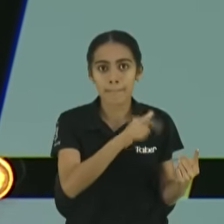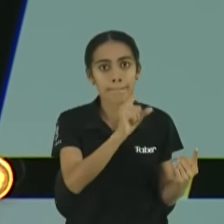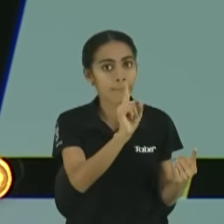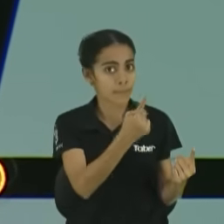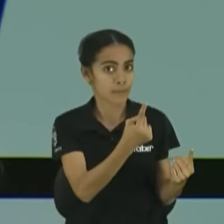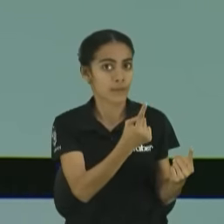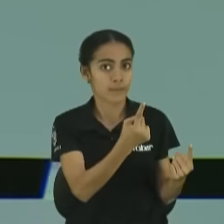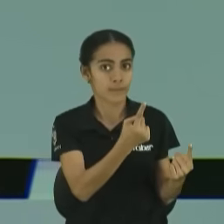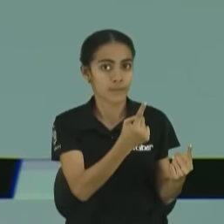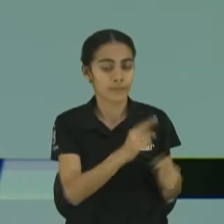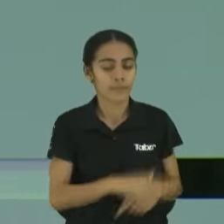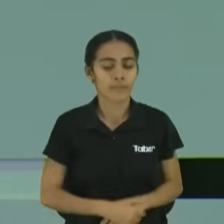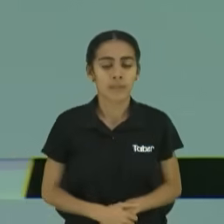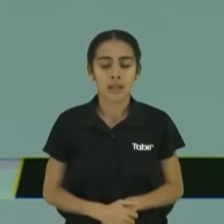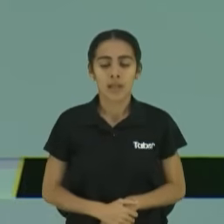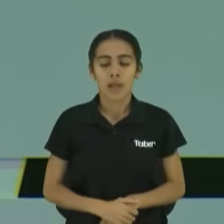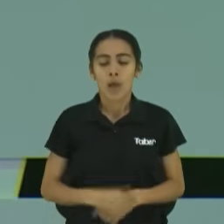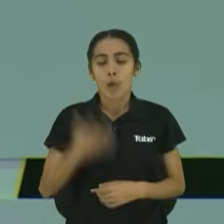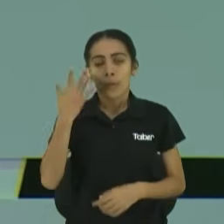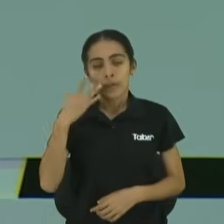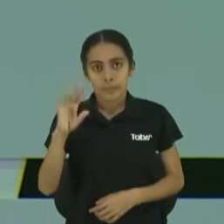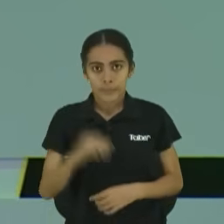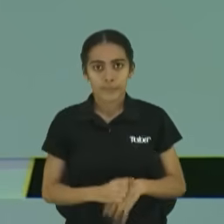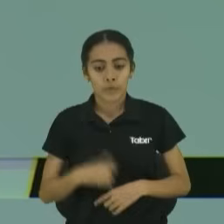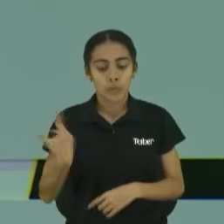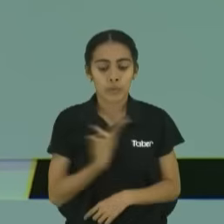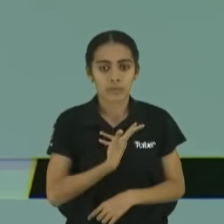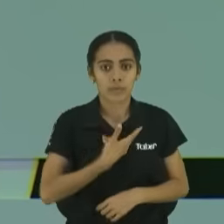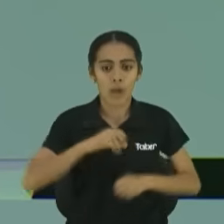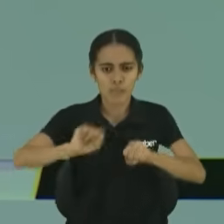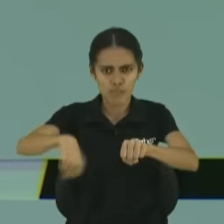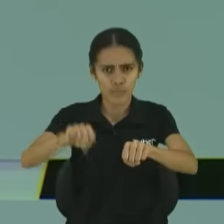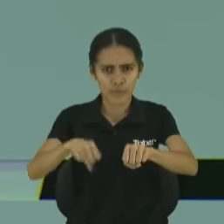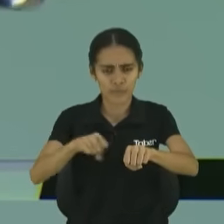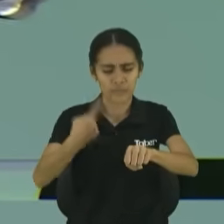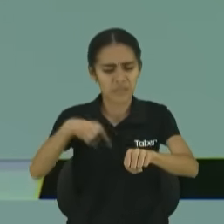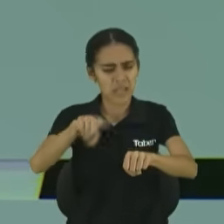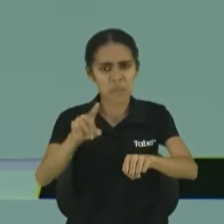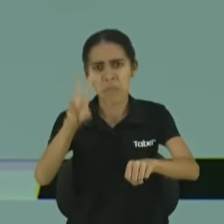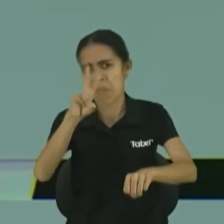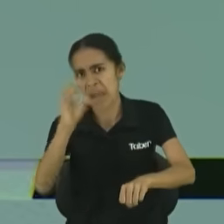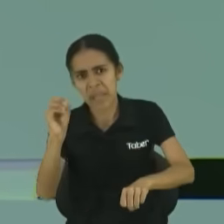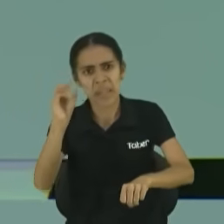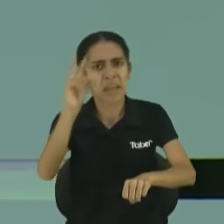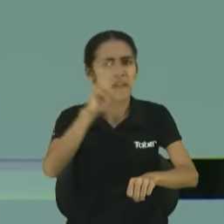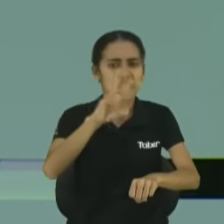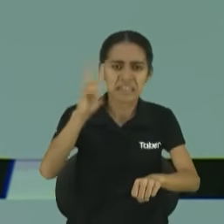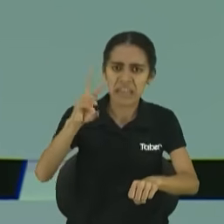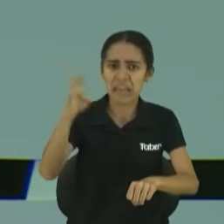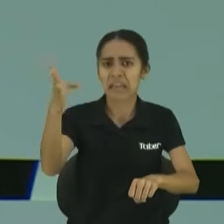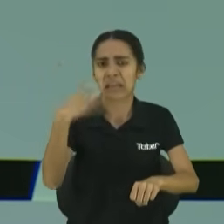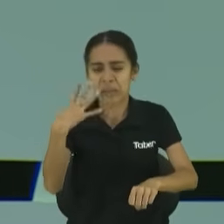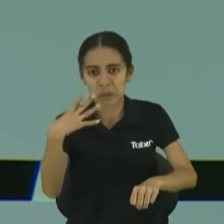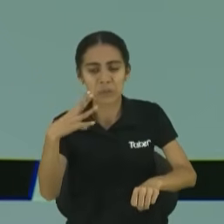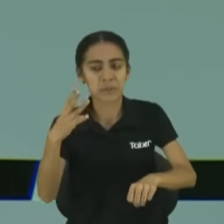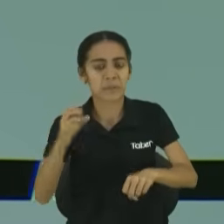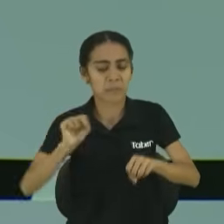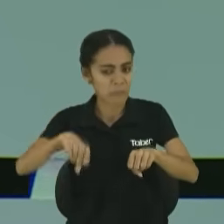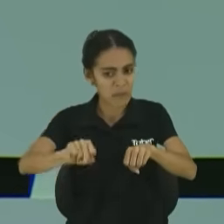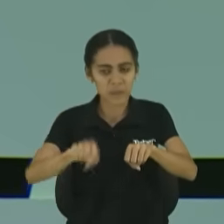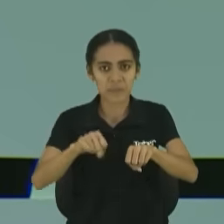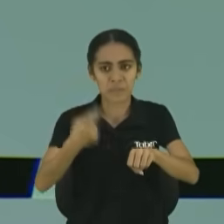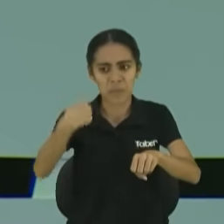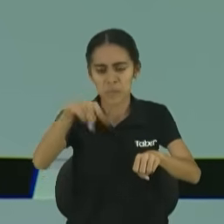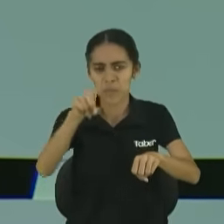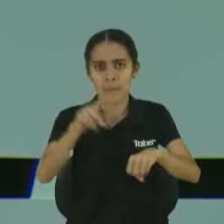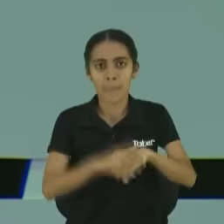sencillo. Salimos un grupo de motociclistas, 20, 26, 14, los que menos llegan. Pero